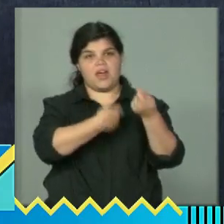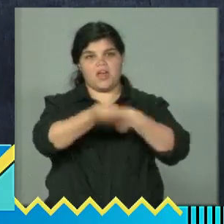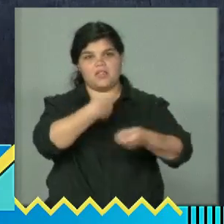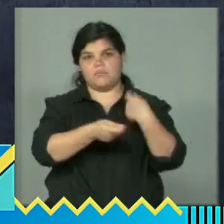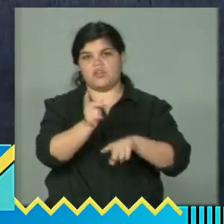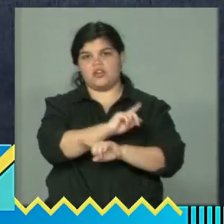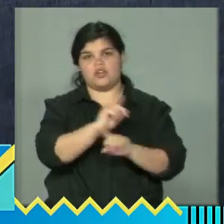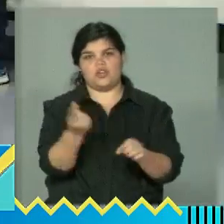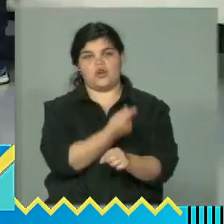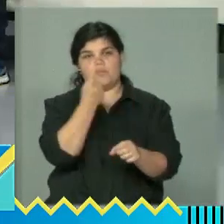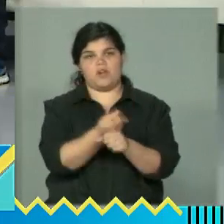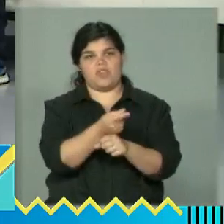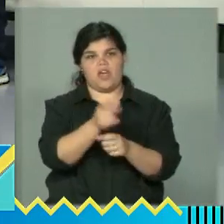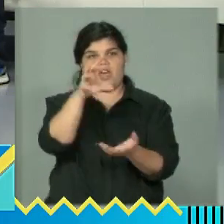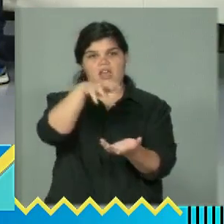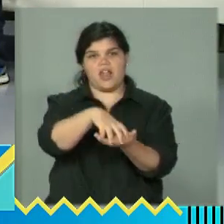librería Jenny.